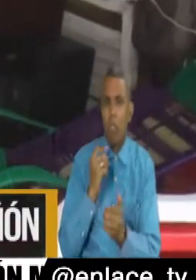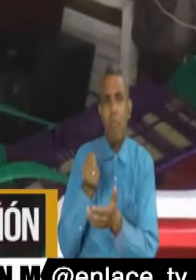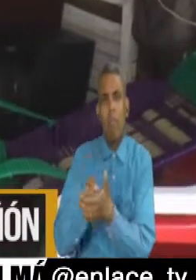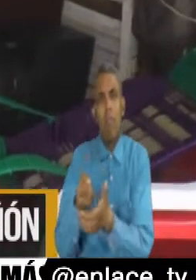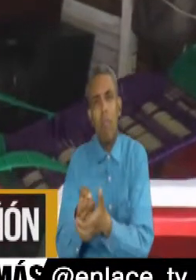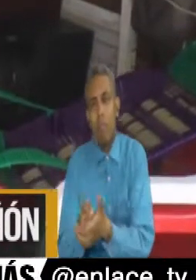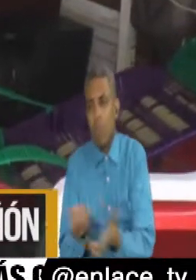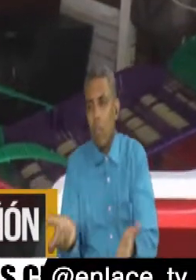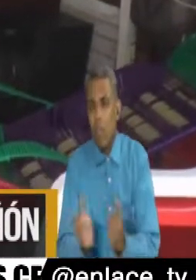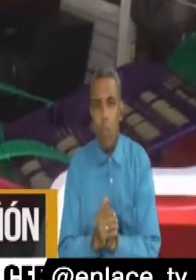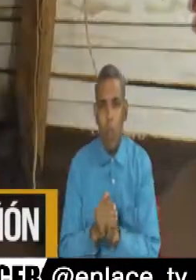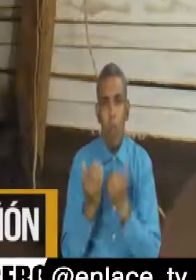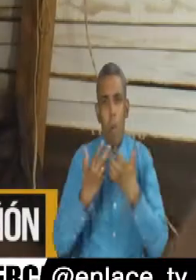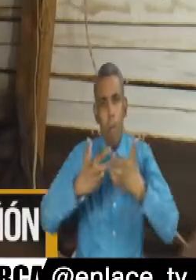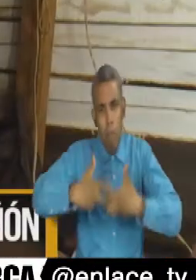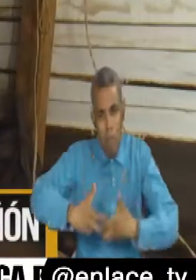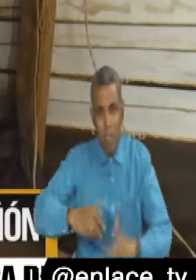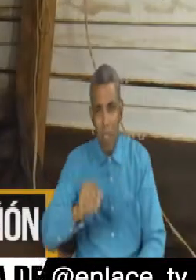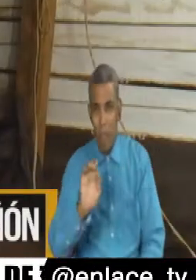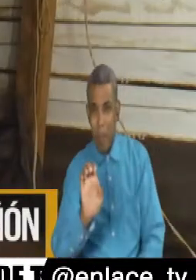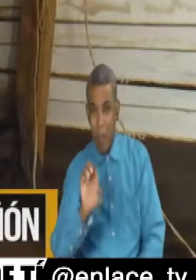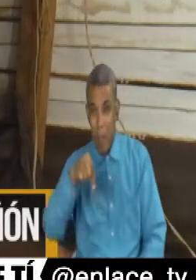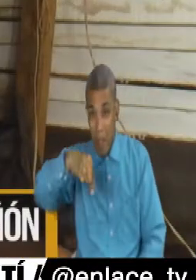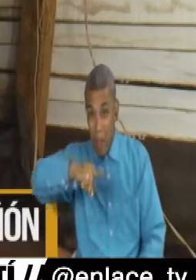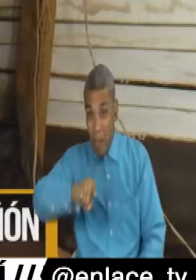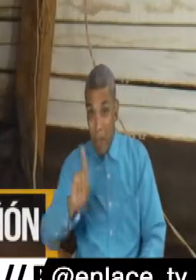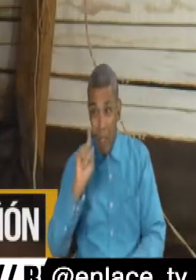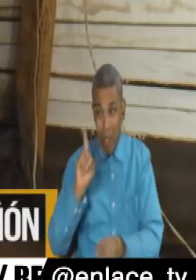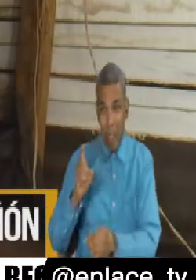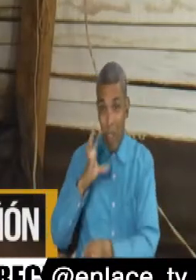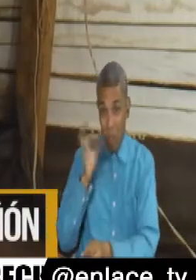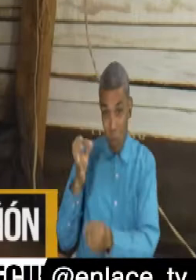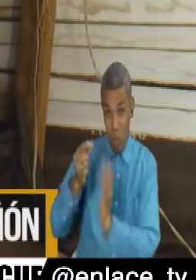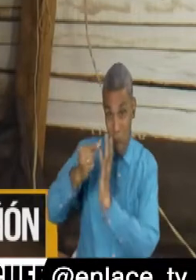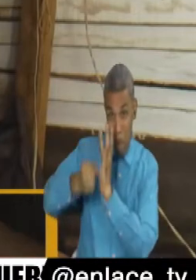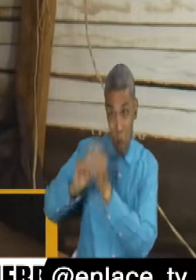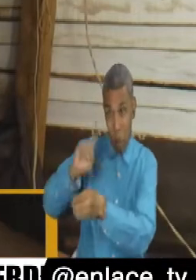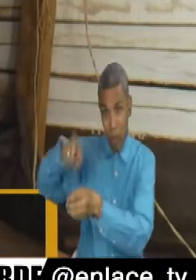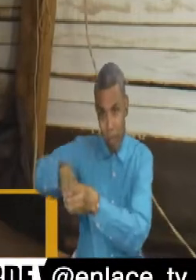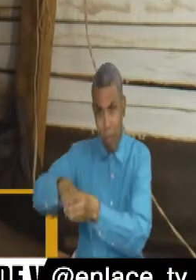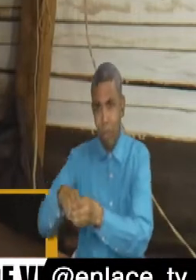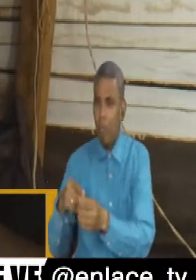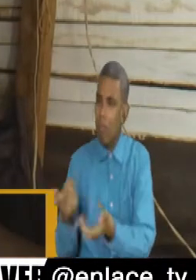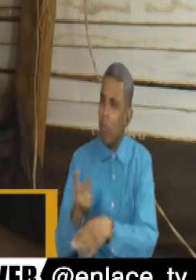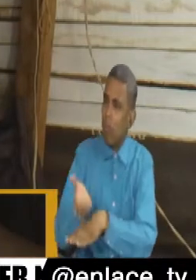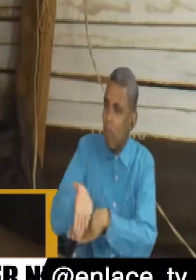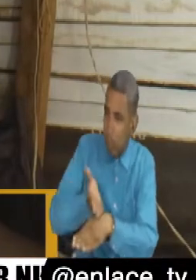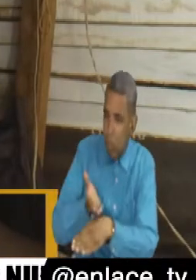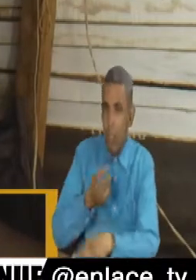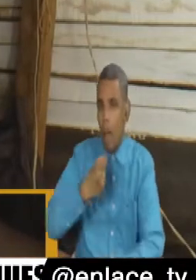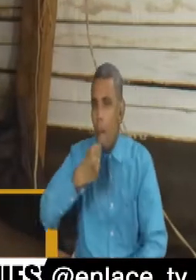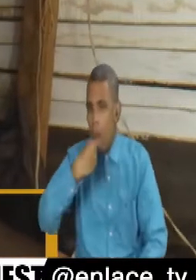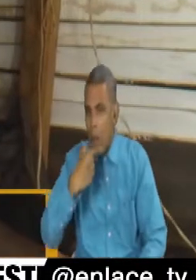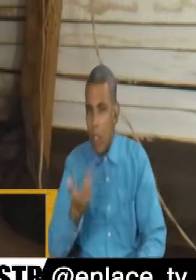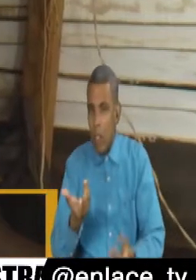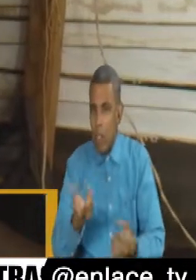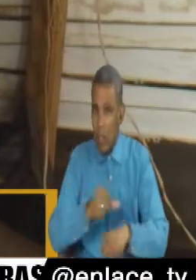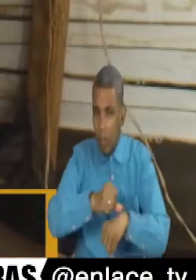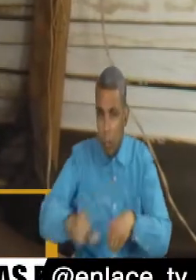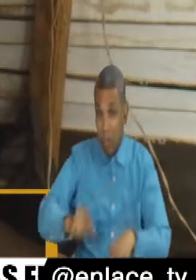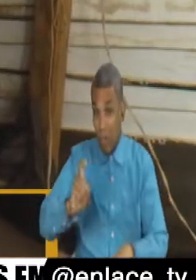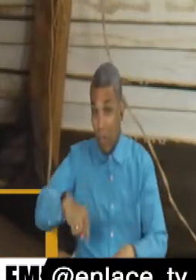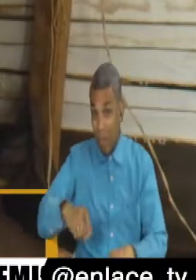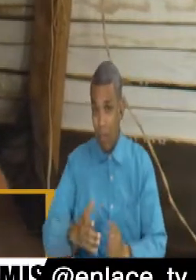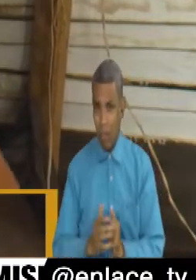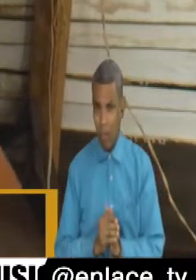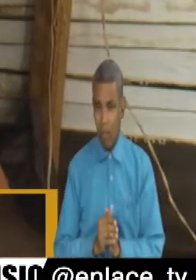con los estudios pertinentes. Yo en este momento estoy esperando es que Saluvida nos pague la segunda fase, que es la que necesita mi esposo para